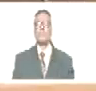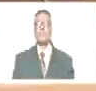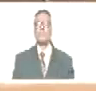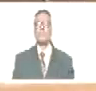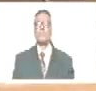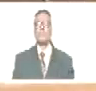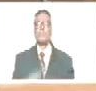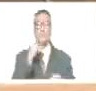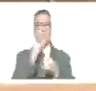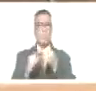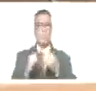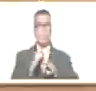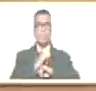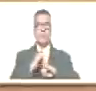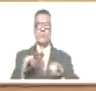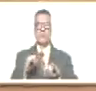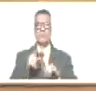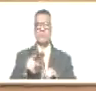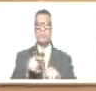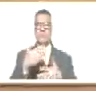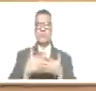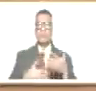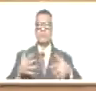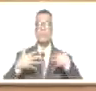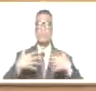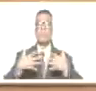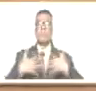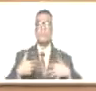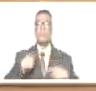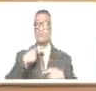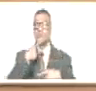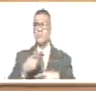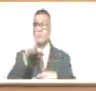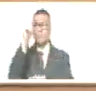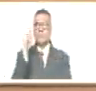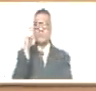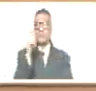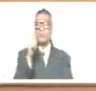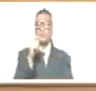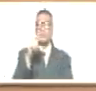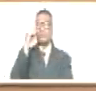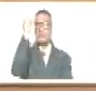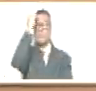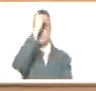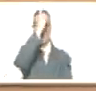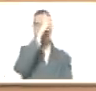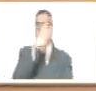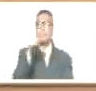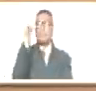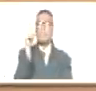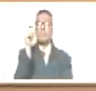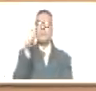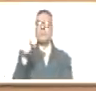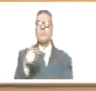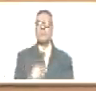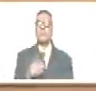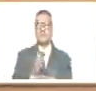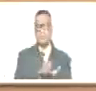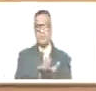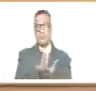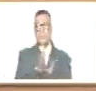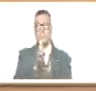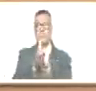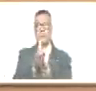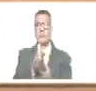Finalizada la moción de urgencia solicitada por el diputado Diosdado Cabello, vamos a continuar con el orden